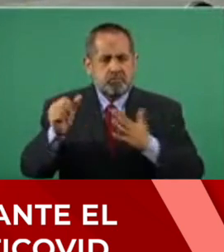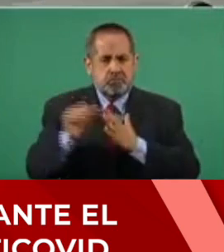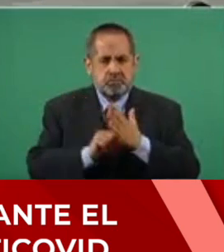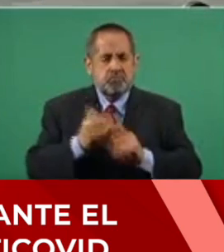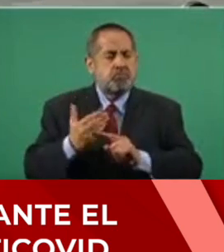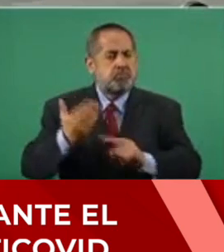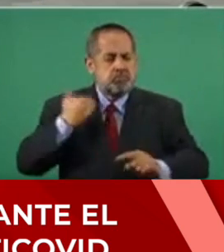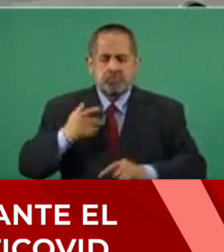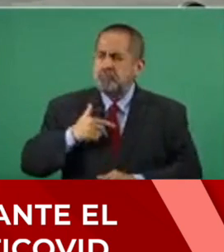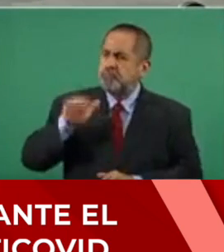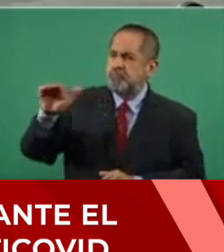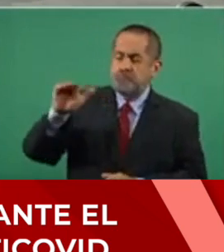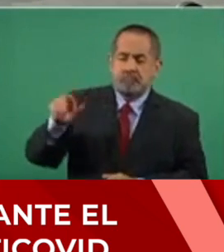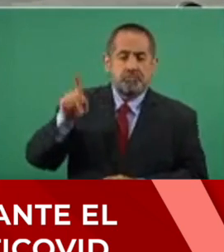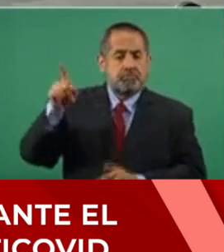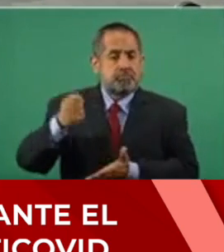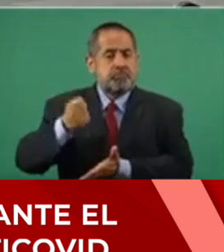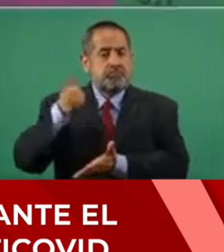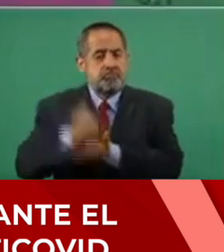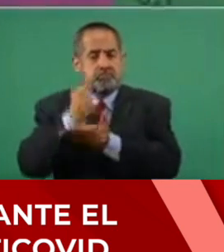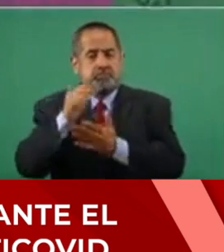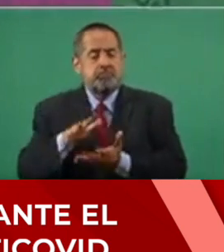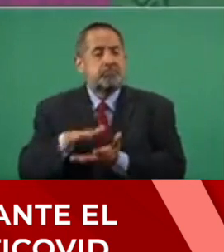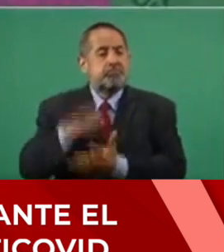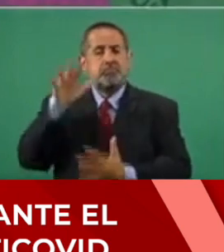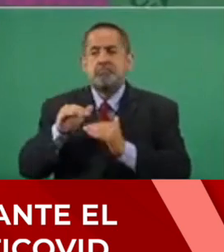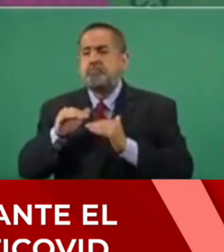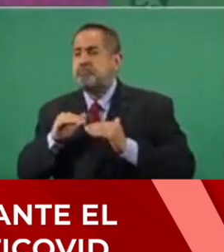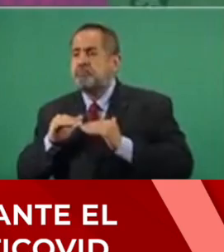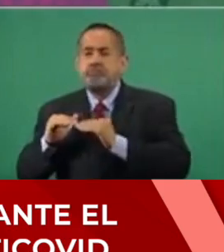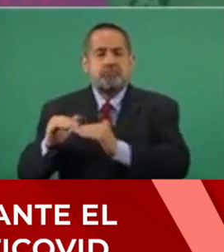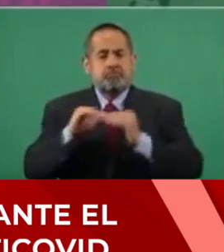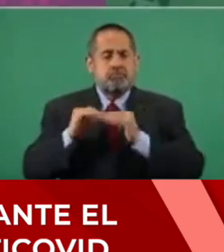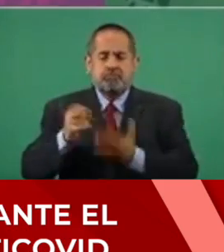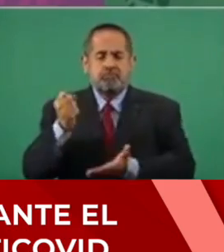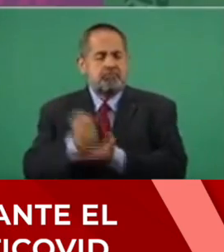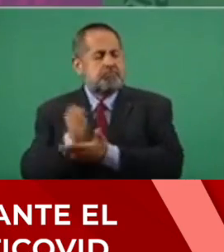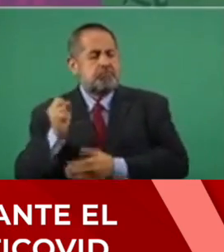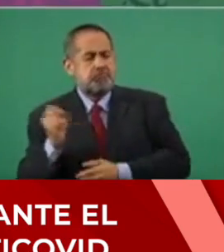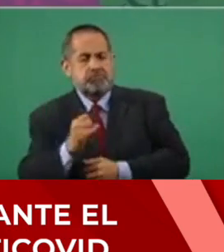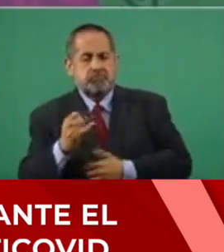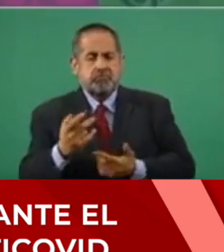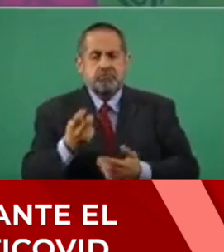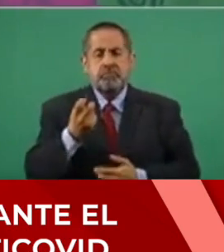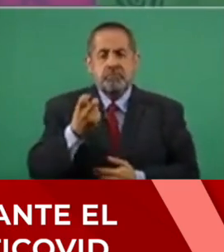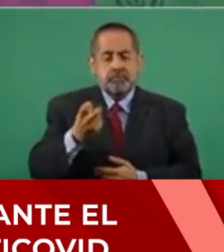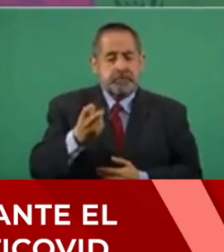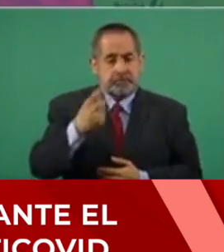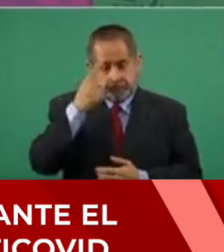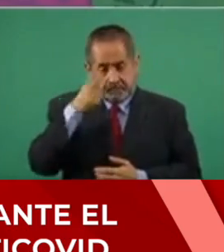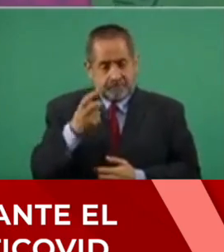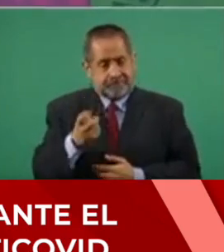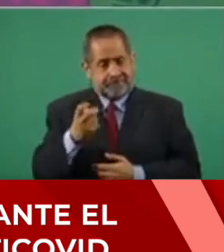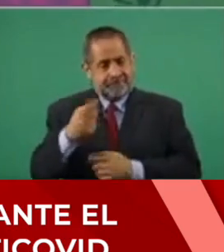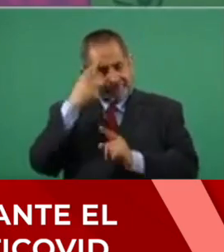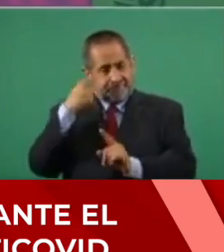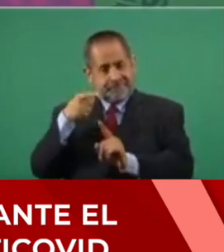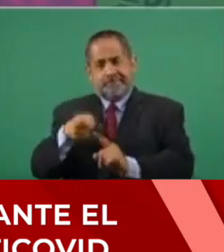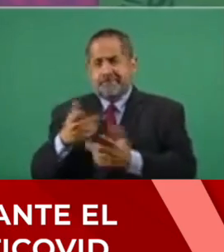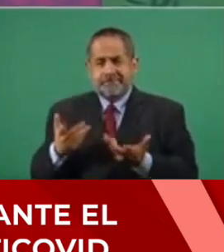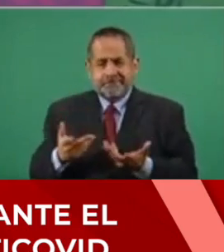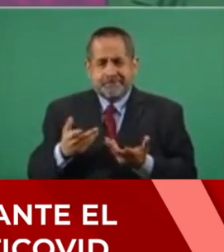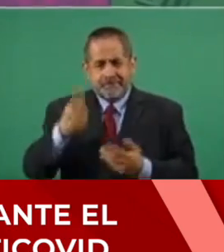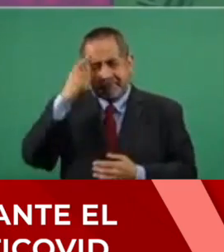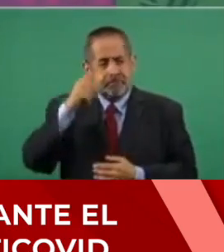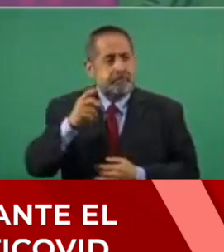que fue aprobada casi por unanimidad con este propósito de